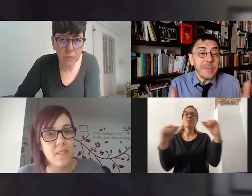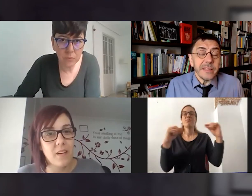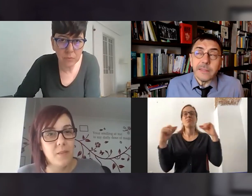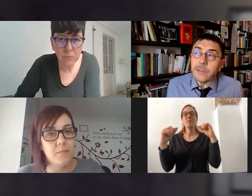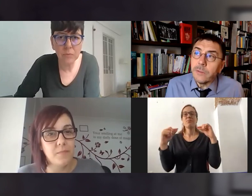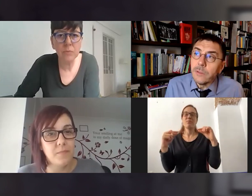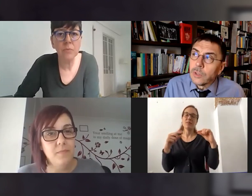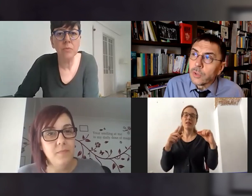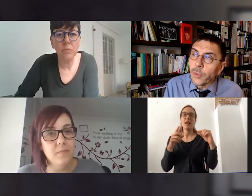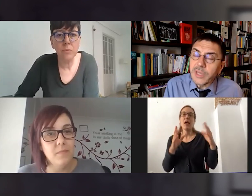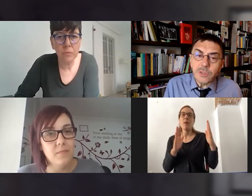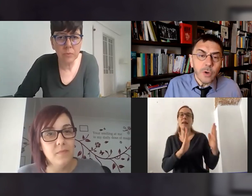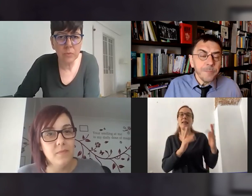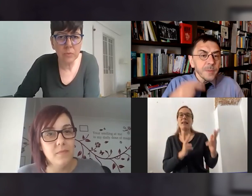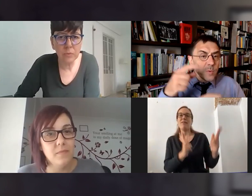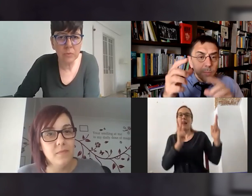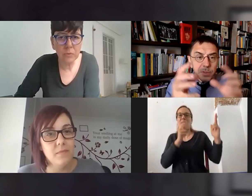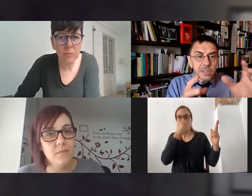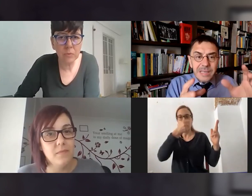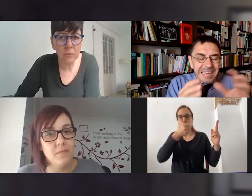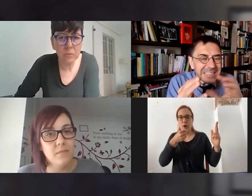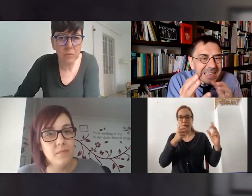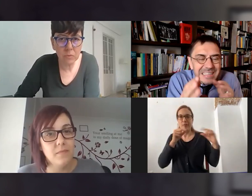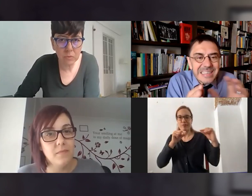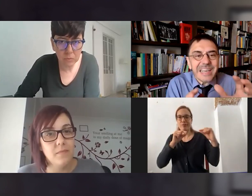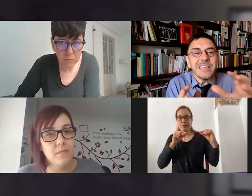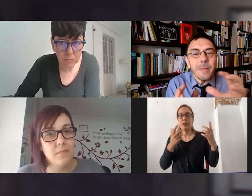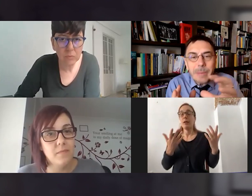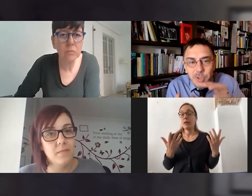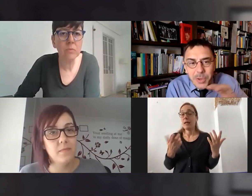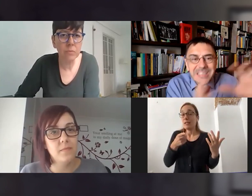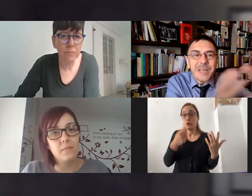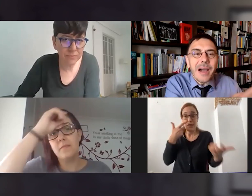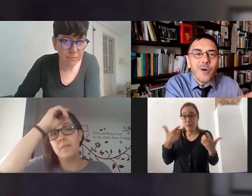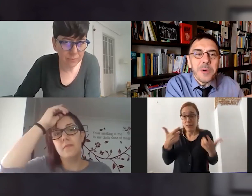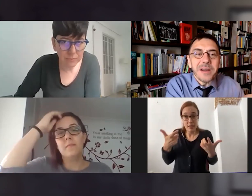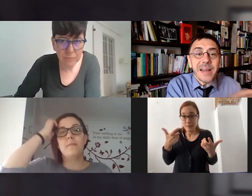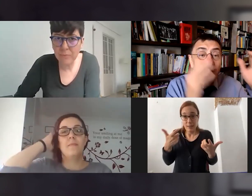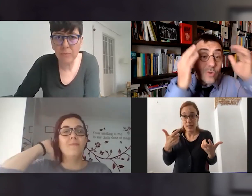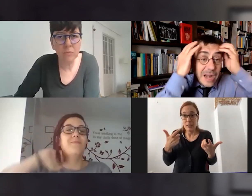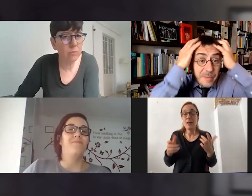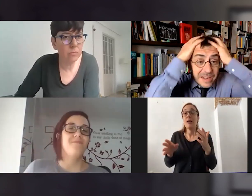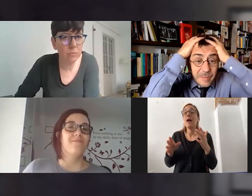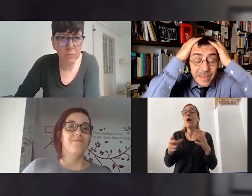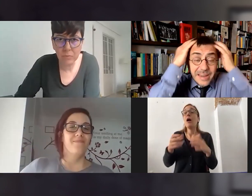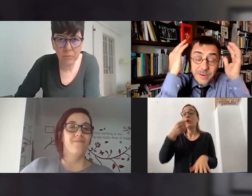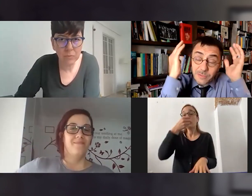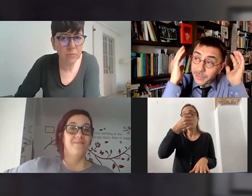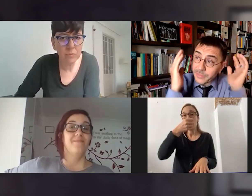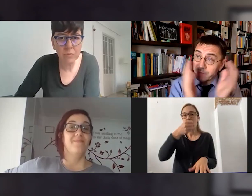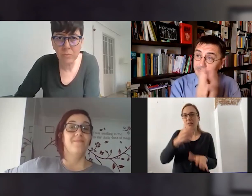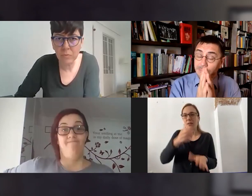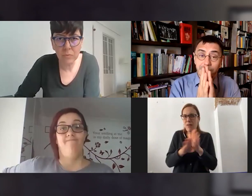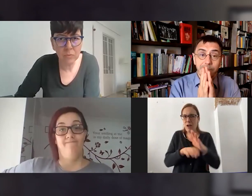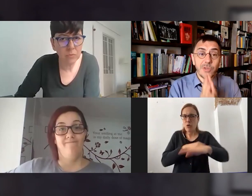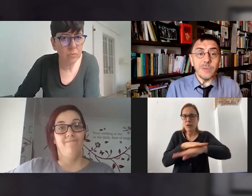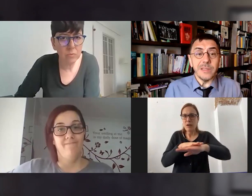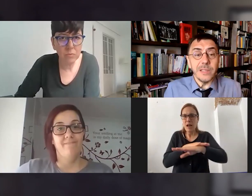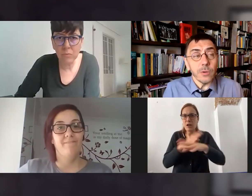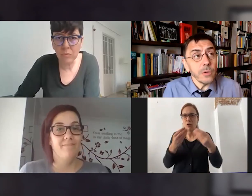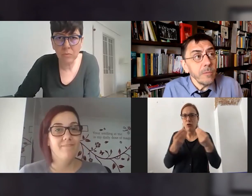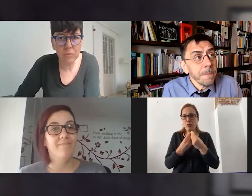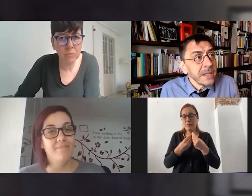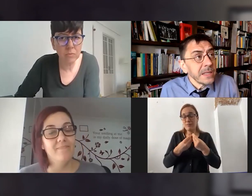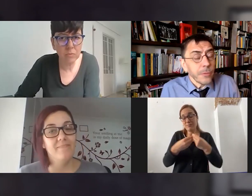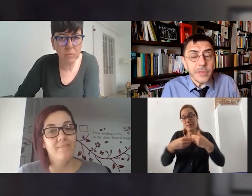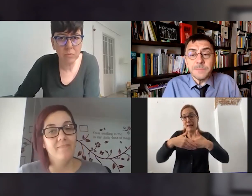es muy evidente, ¿no? Todo esto, bueno, pues casi el PSOE se va a gobernar con Albert Rivera, ¿no? Que dices, Dios